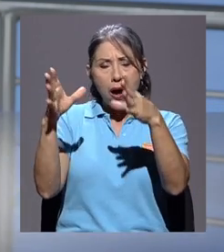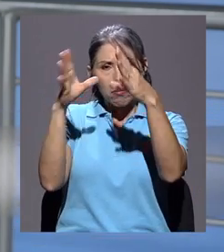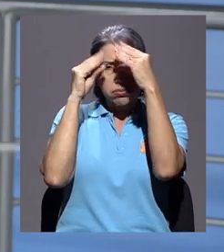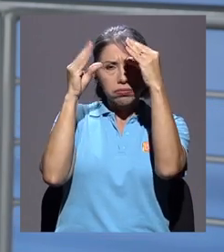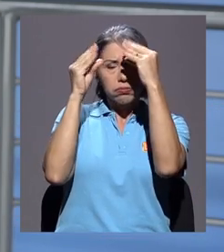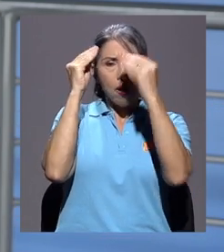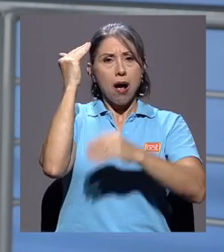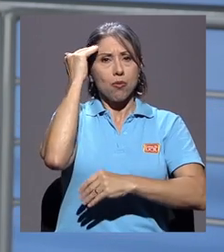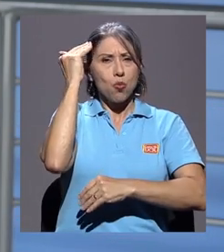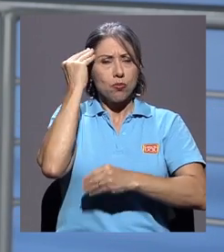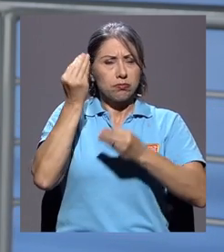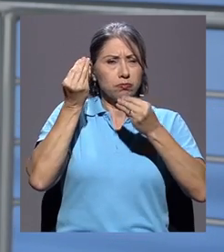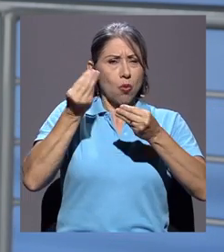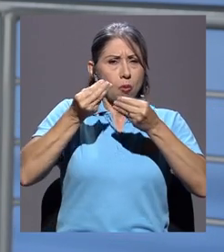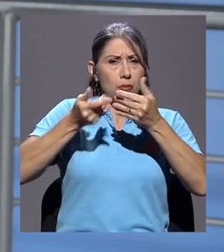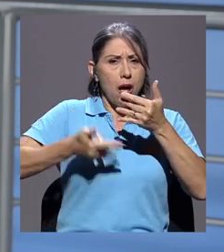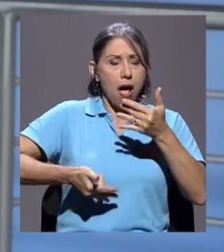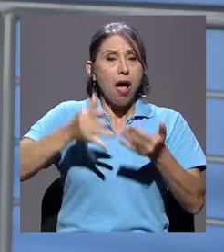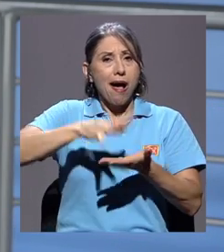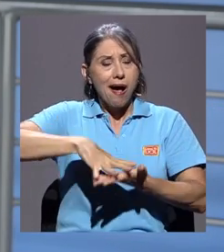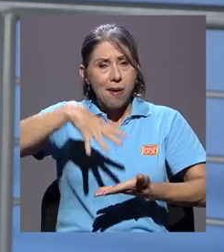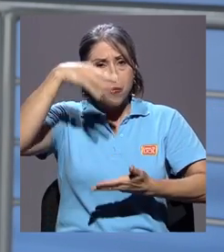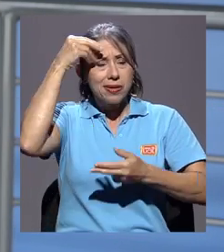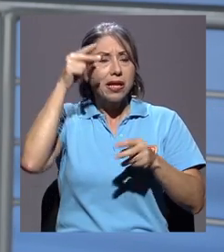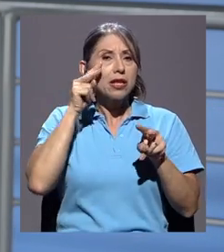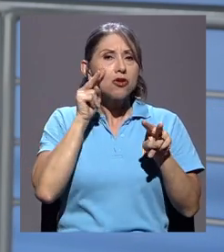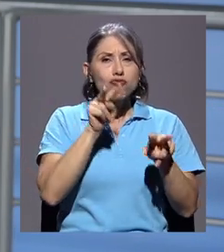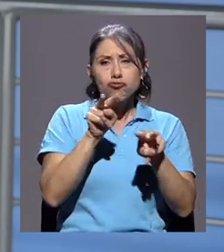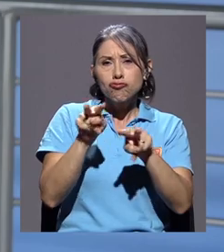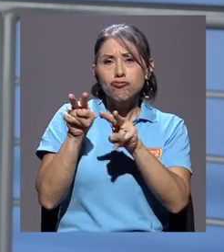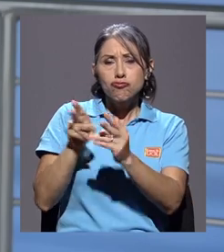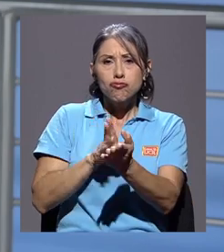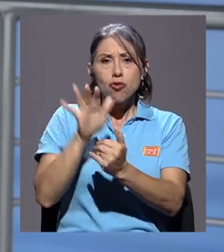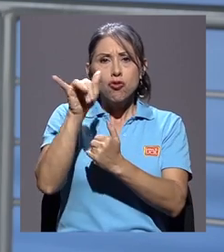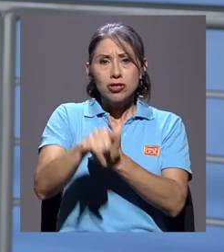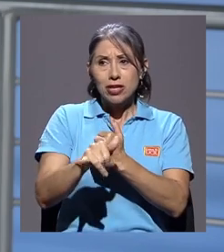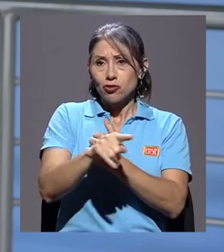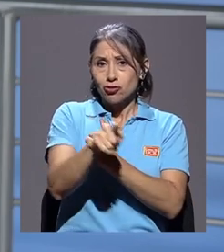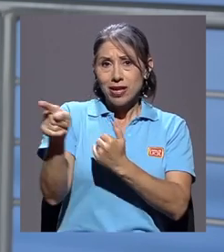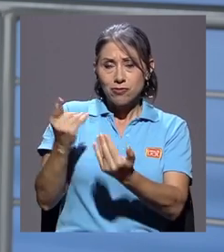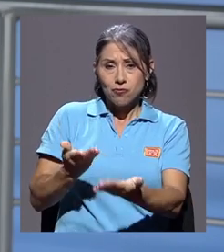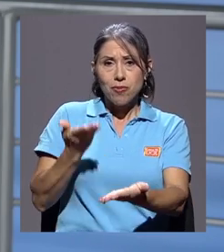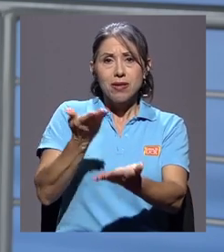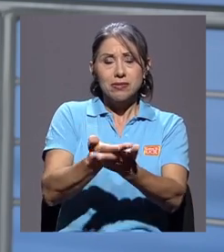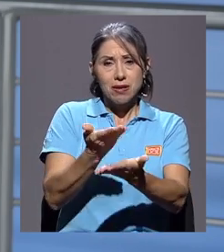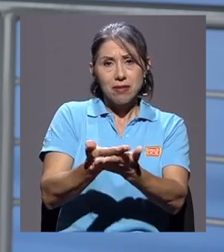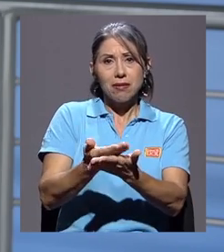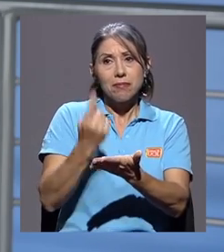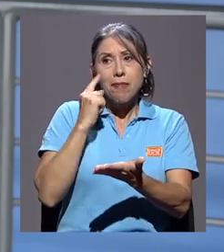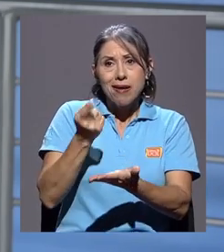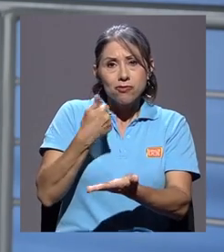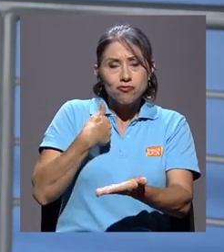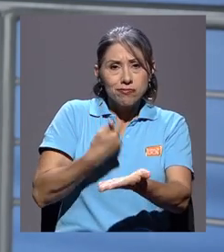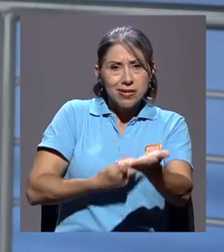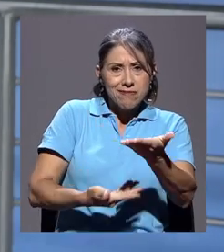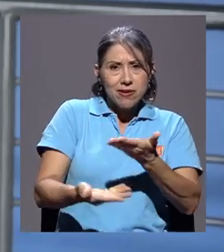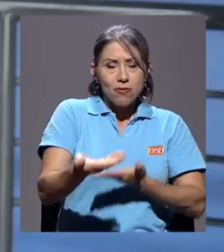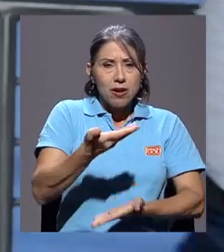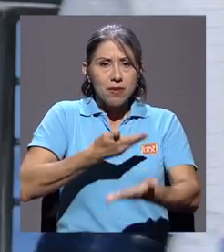de conocimientos y aprender y observar los proyectos que presentan ellos y en sí para